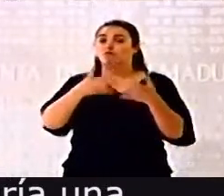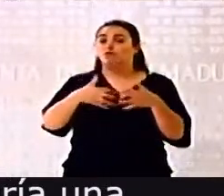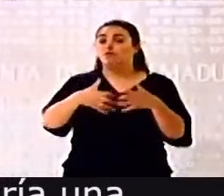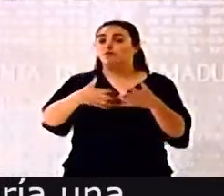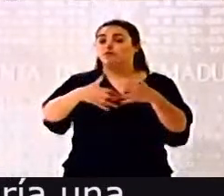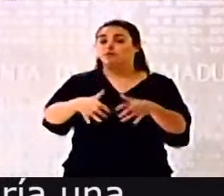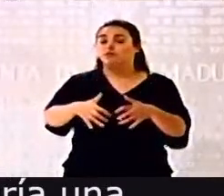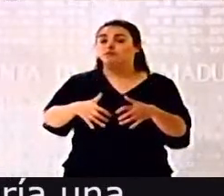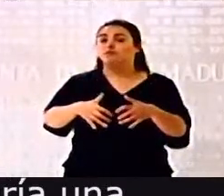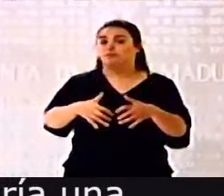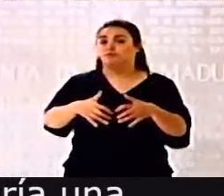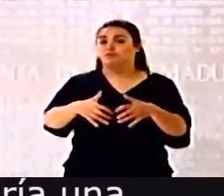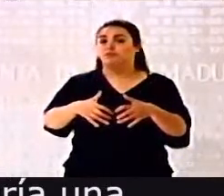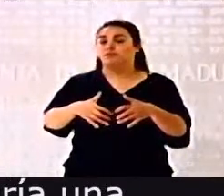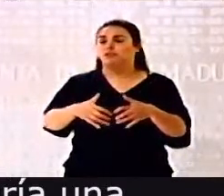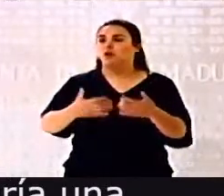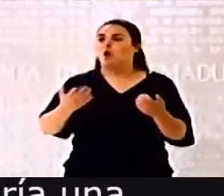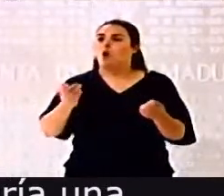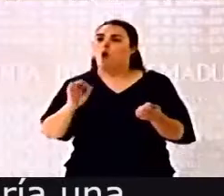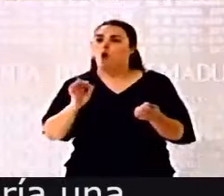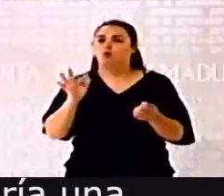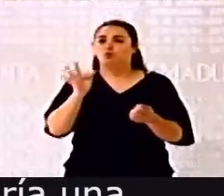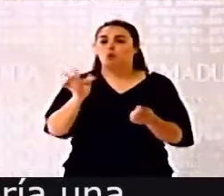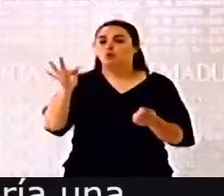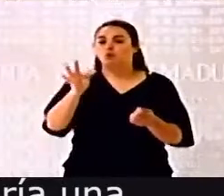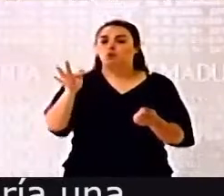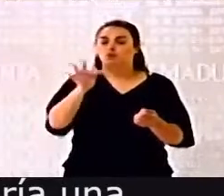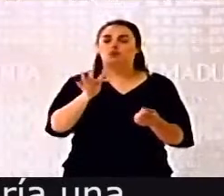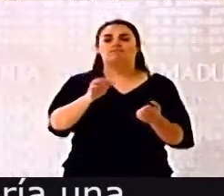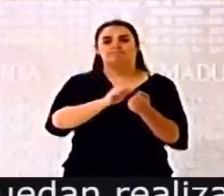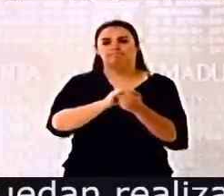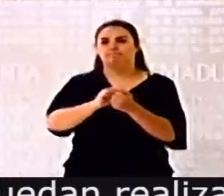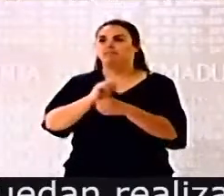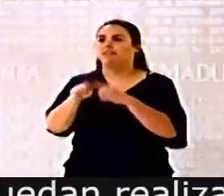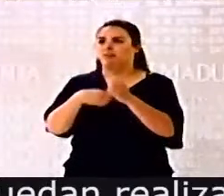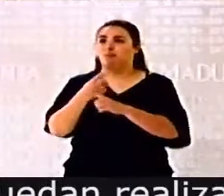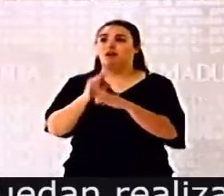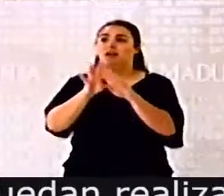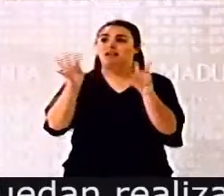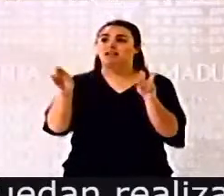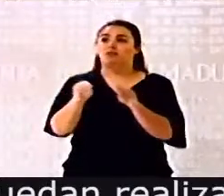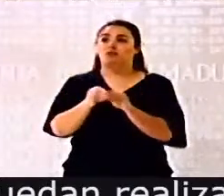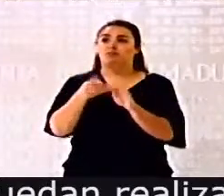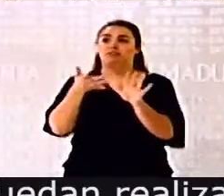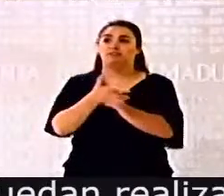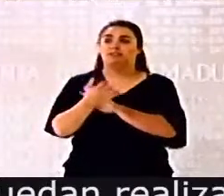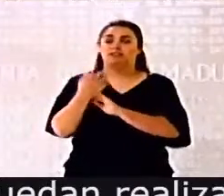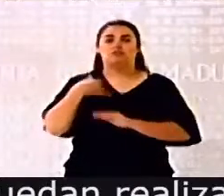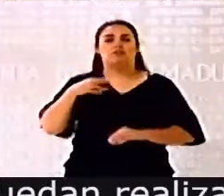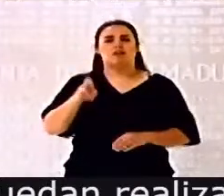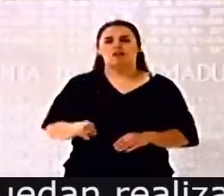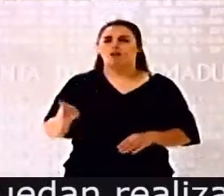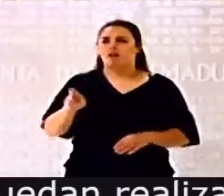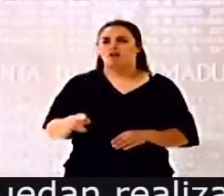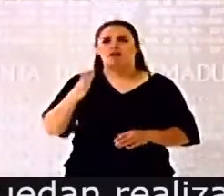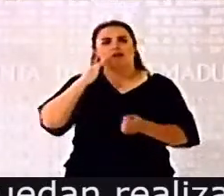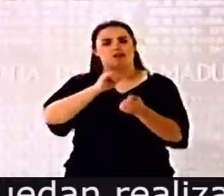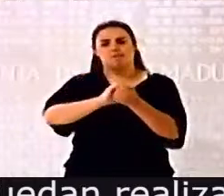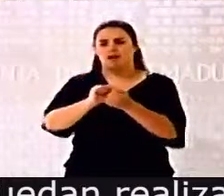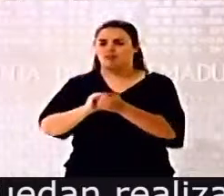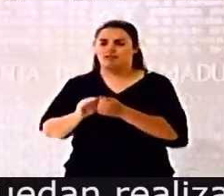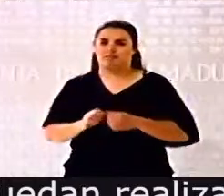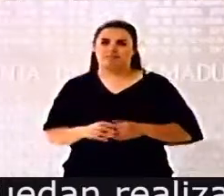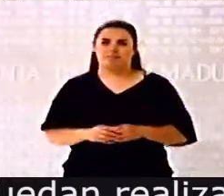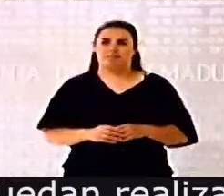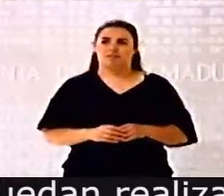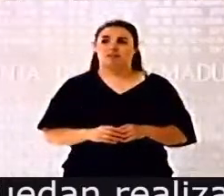que se pueden realizar o tras cada uno de los turnos que se pueden realizar. En definitiva, insistir en la limpieza.